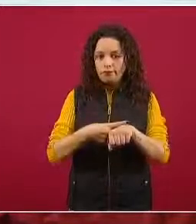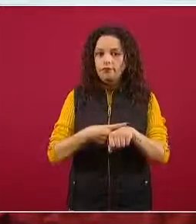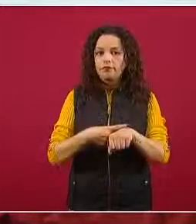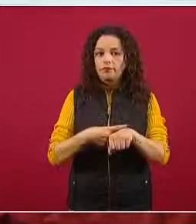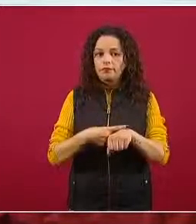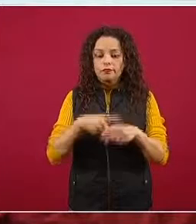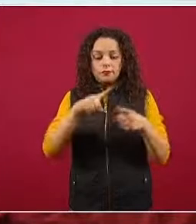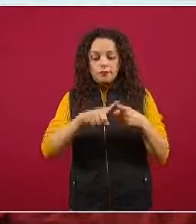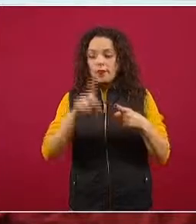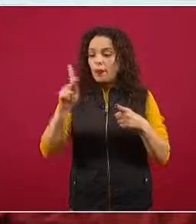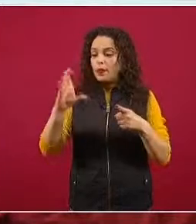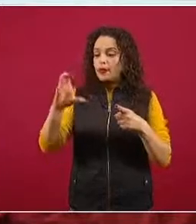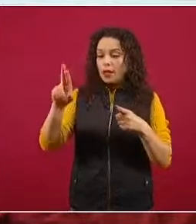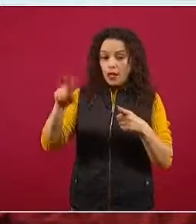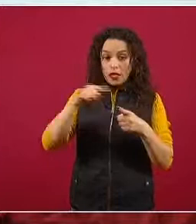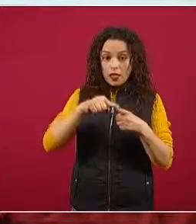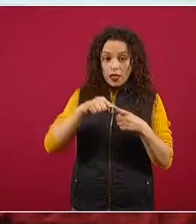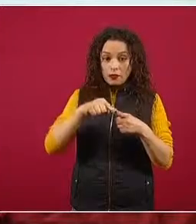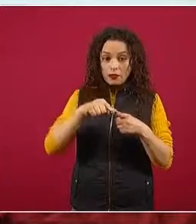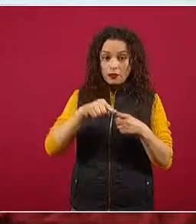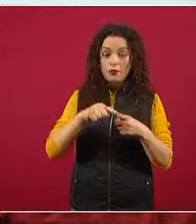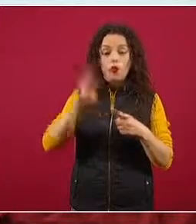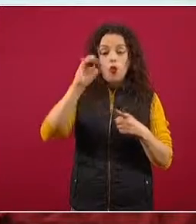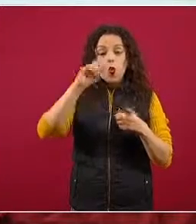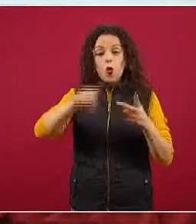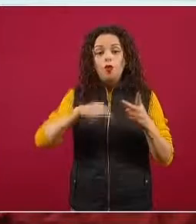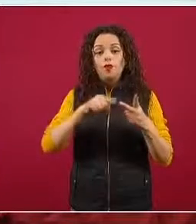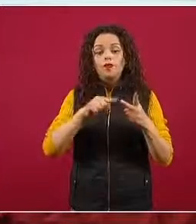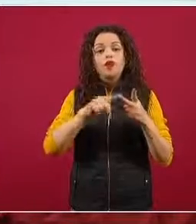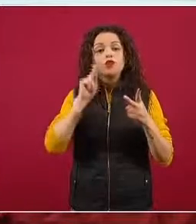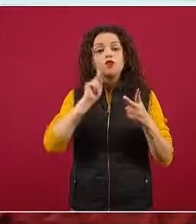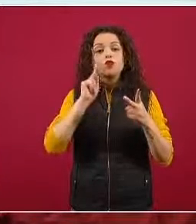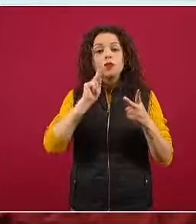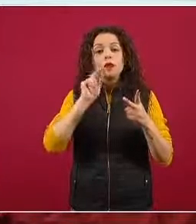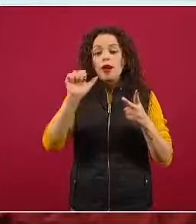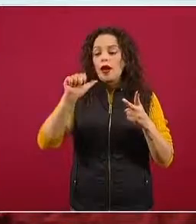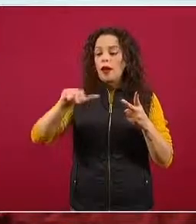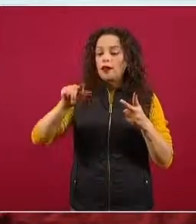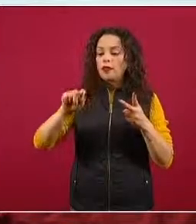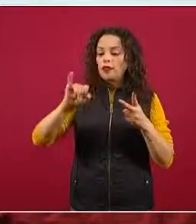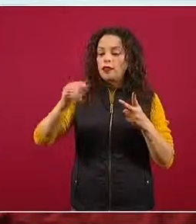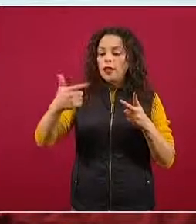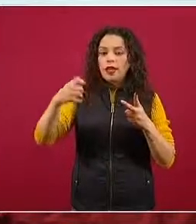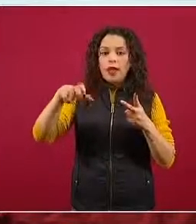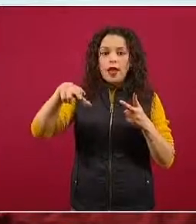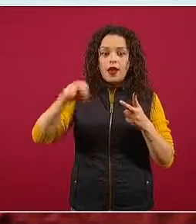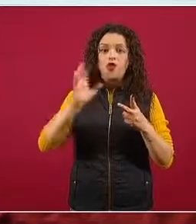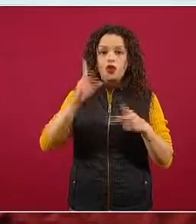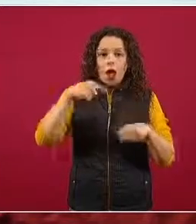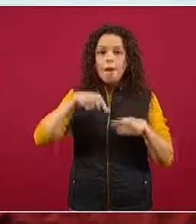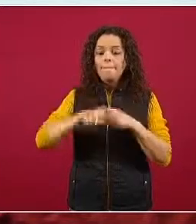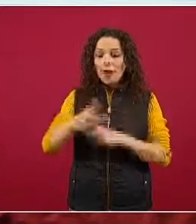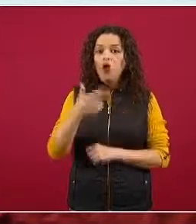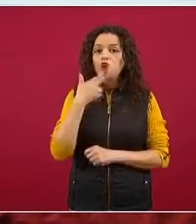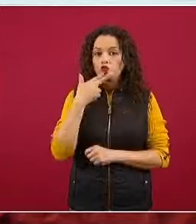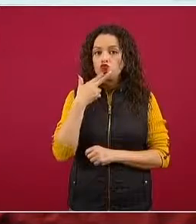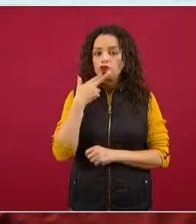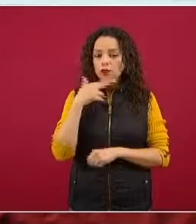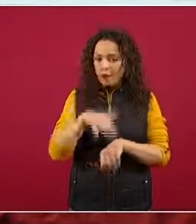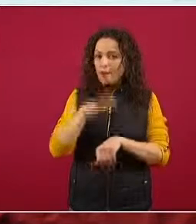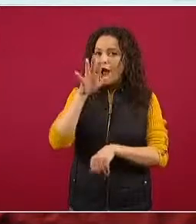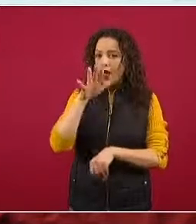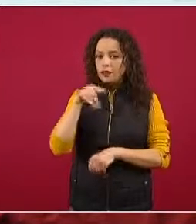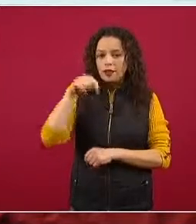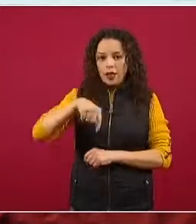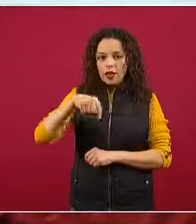estándar de oro, o con una prueba de antígeno que se empiezan a utilizar mayormente